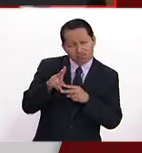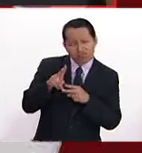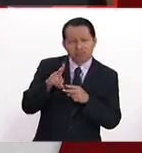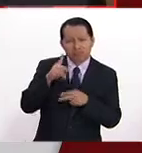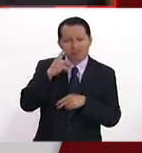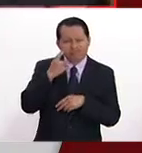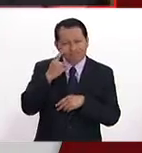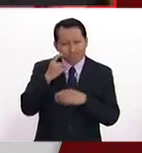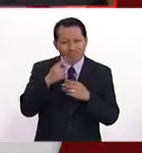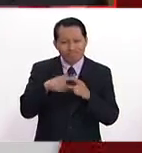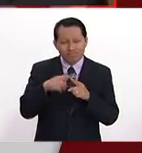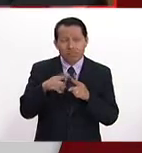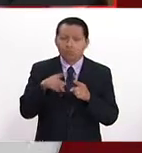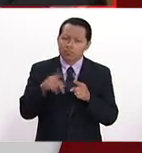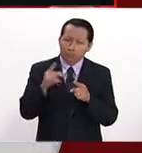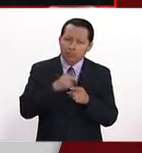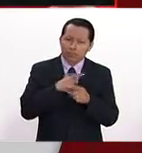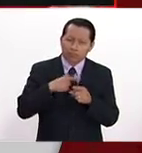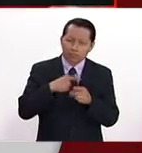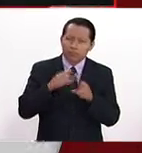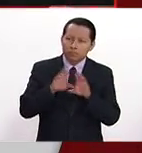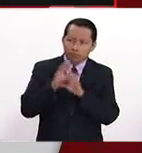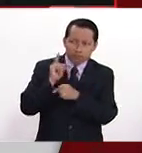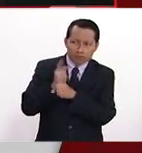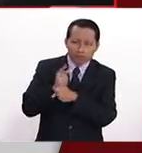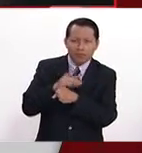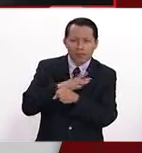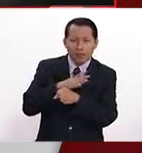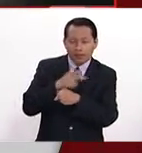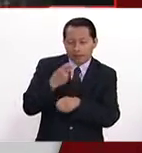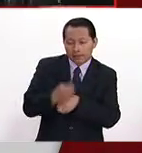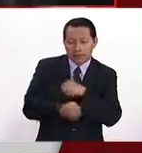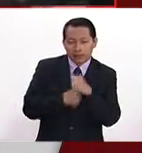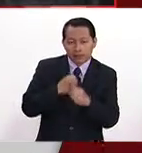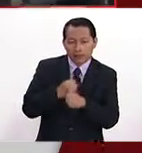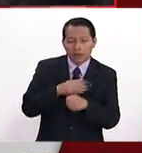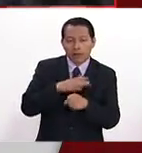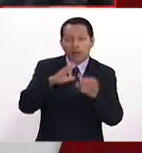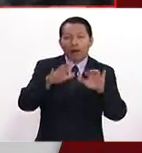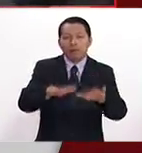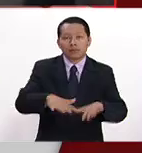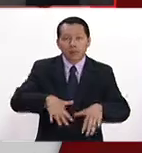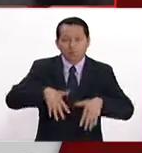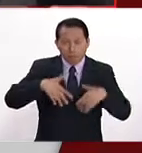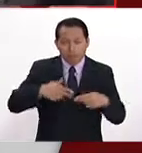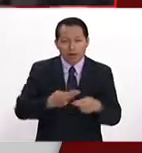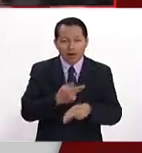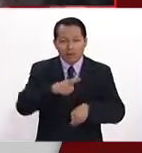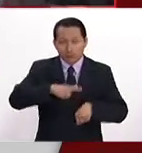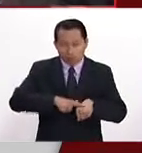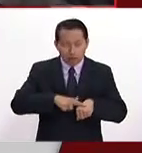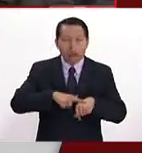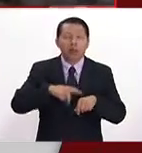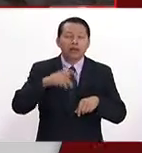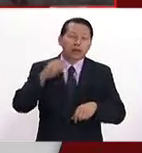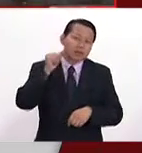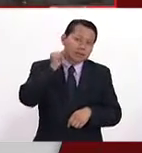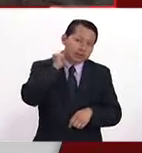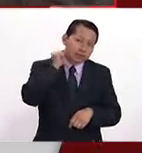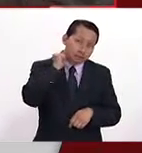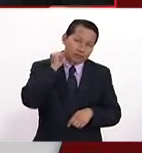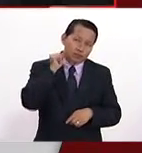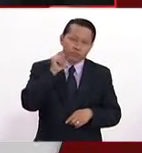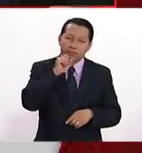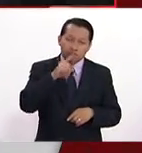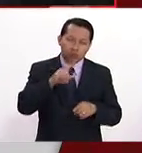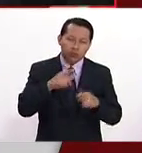aspectos. Y hay que tomar en cuenta que próximamente este año se va a celebrar la Asamblea Nacional del Congreso del